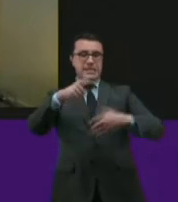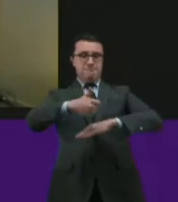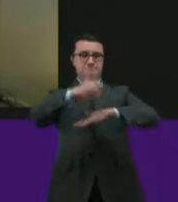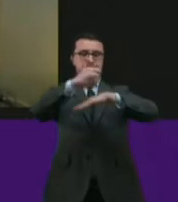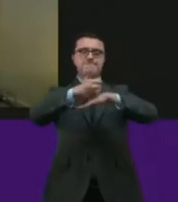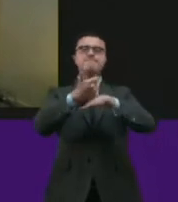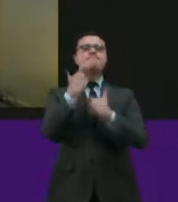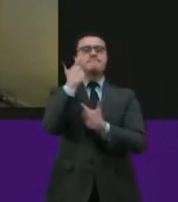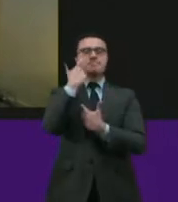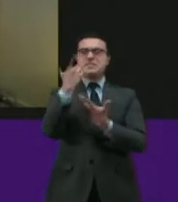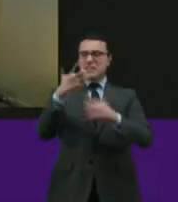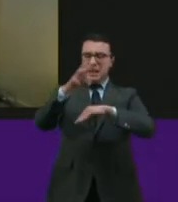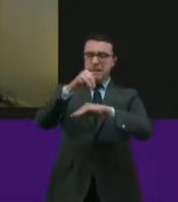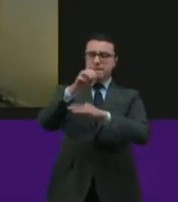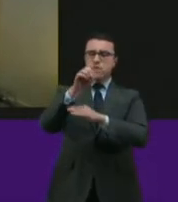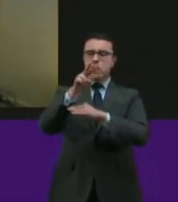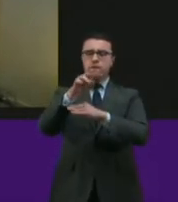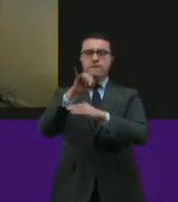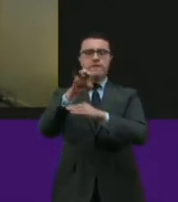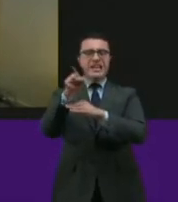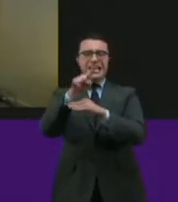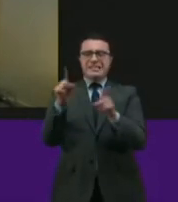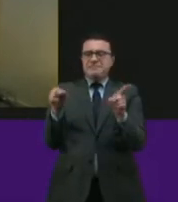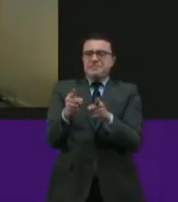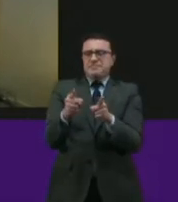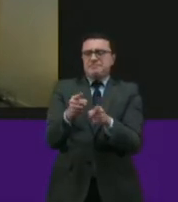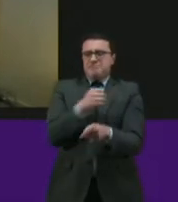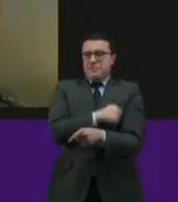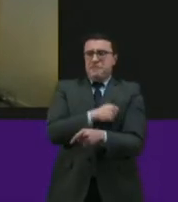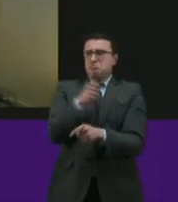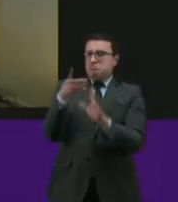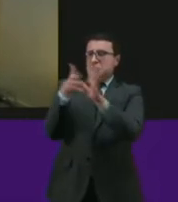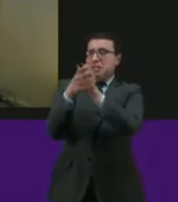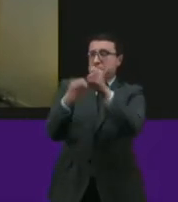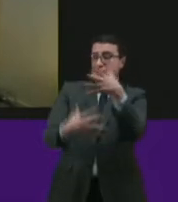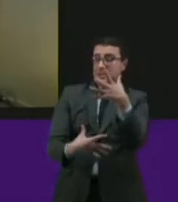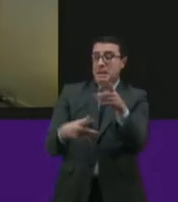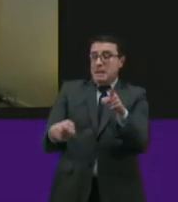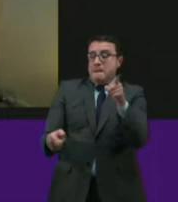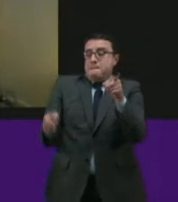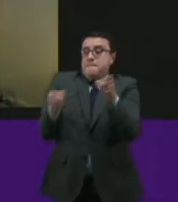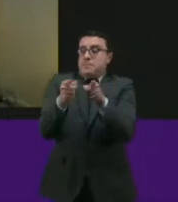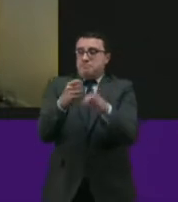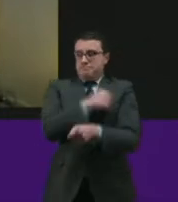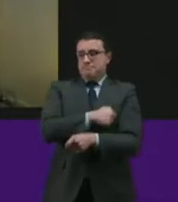Mowis, cortico por favor, porque yo sé que usted tiene mucho para contar.